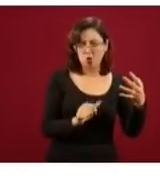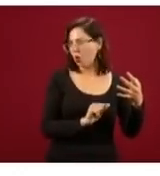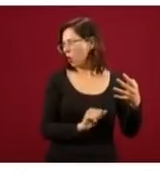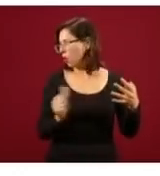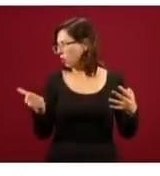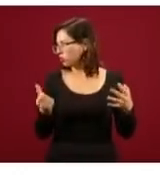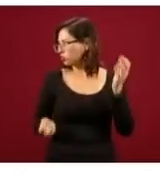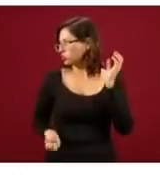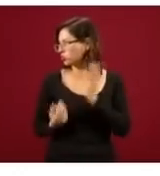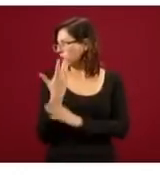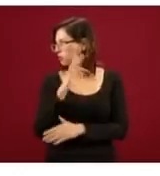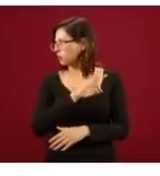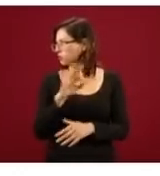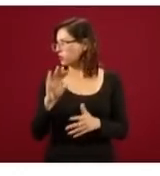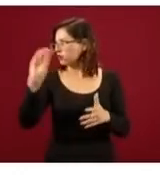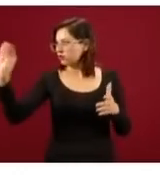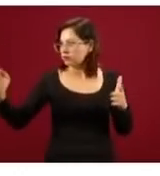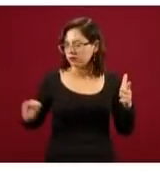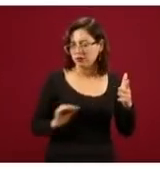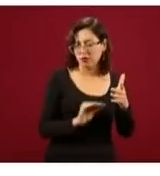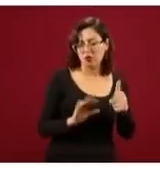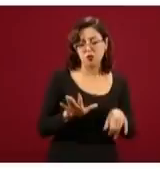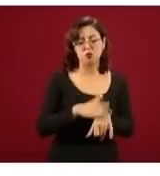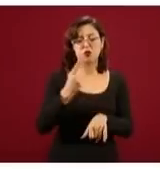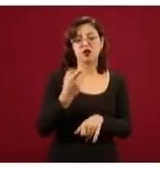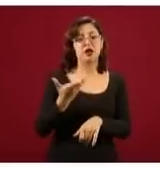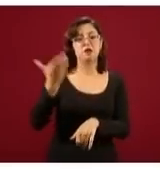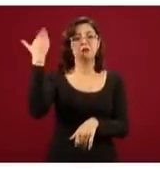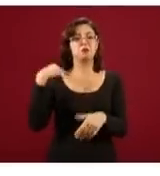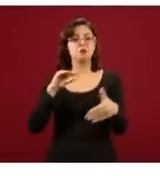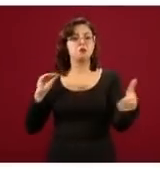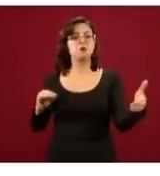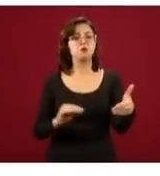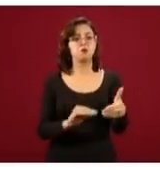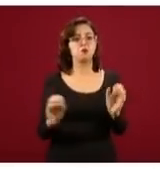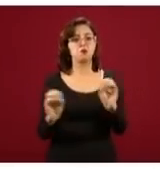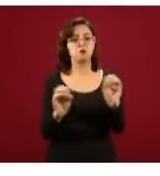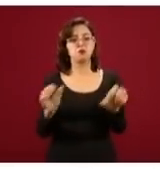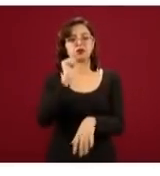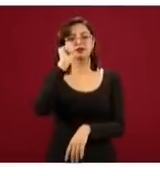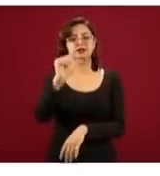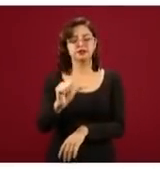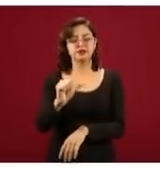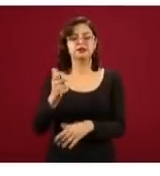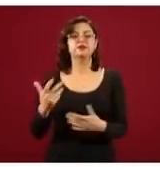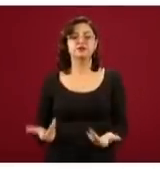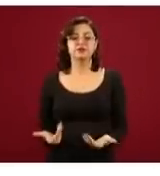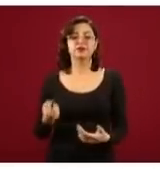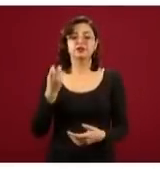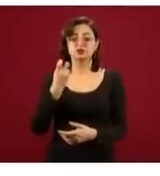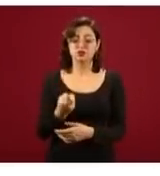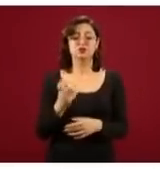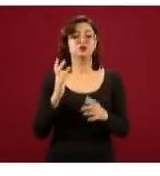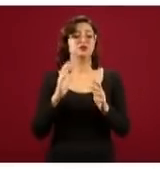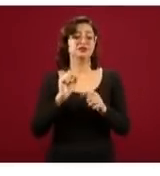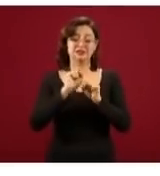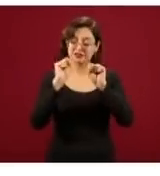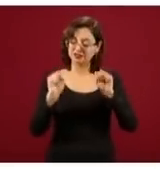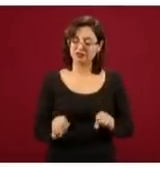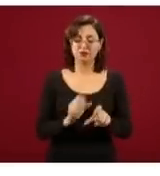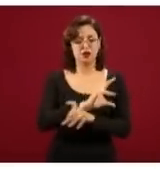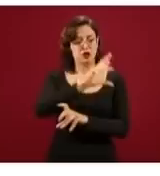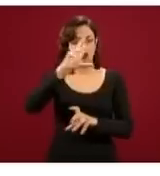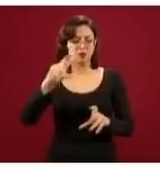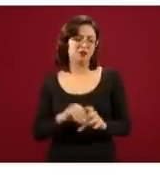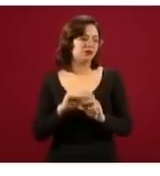sido considerados en el Compendio de Insumos para la Salud. ¿Cuál es la importancia? Y esto ya es la transformación del sistema en